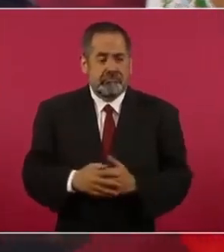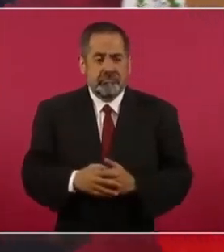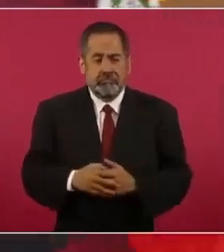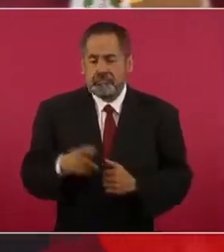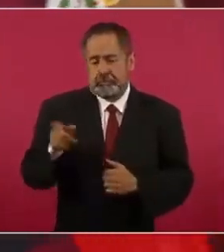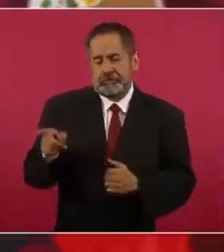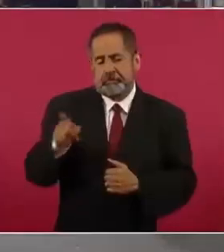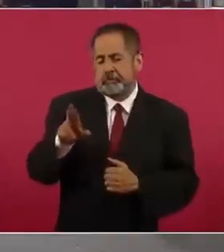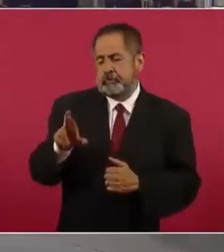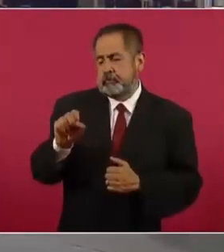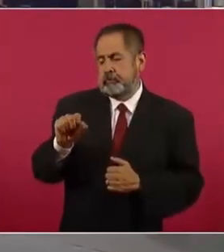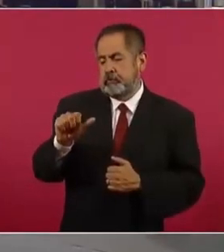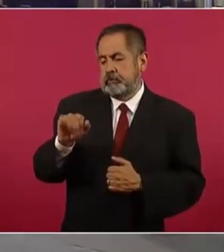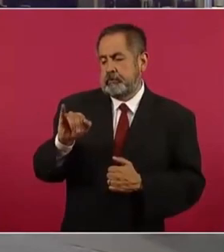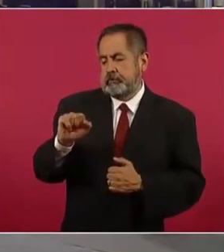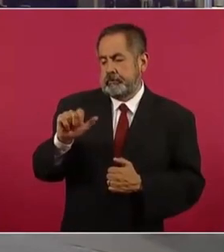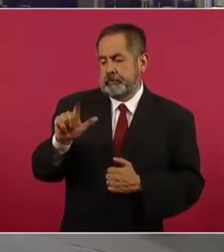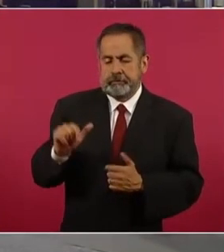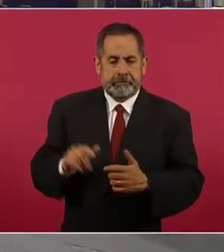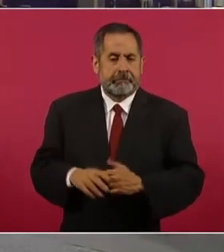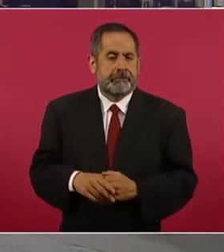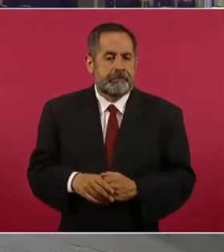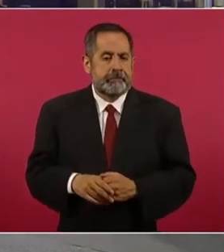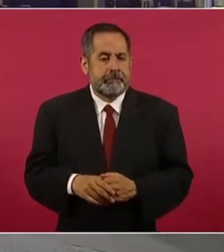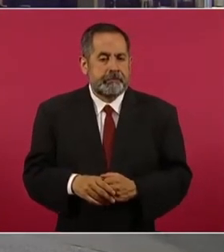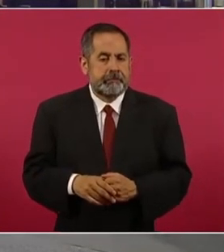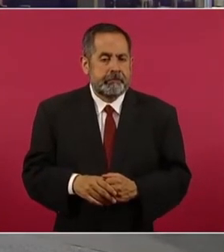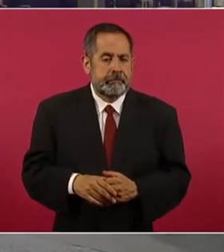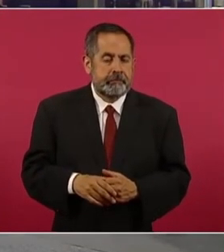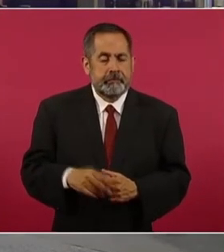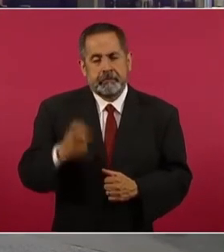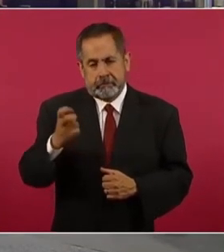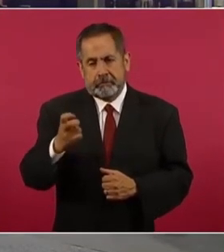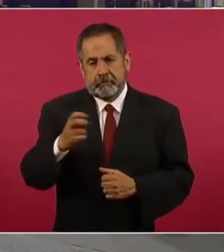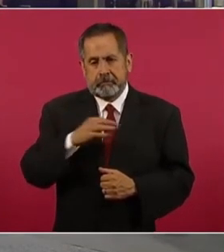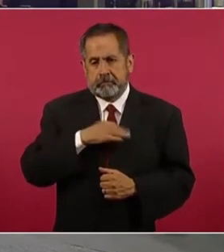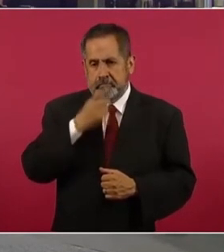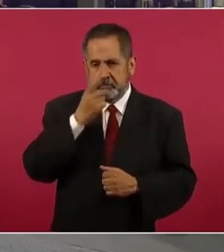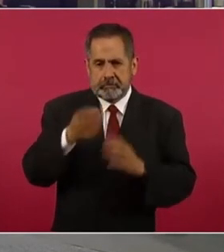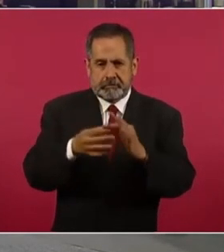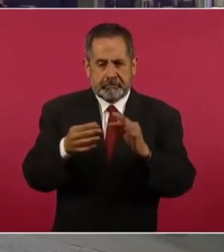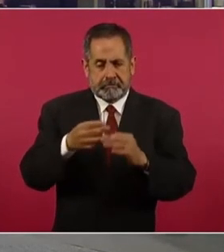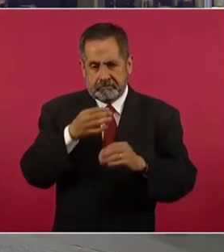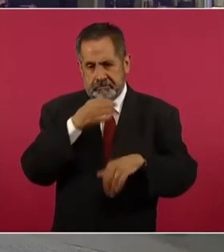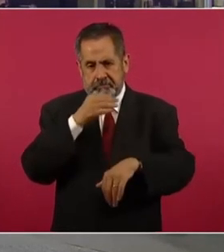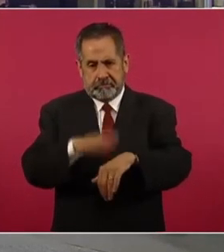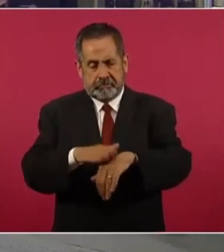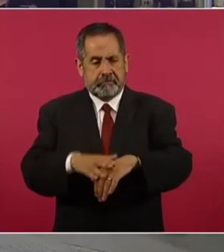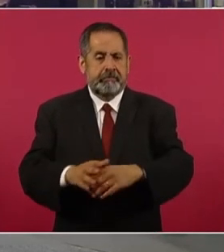Rosa Isela. Entonces, así estamos, y es lo que puedo contestarte.